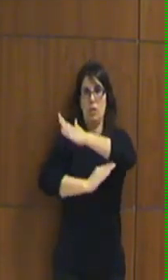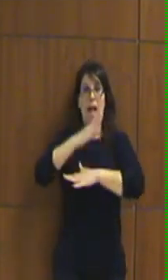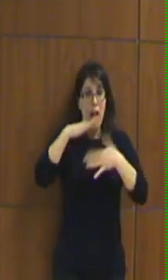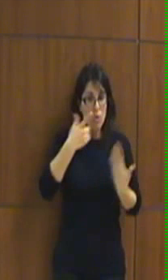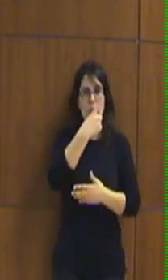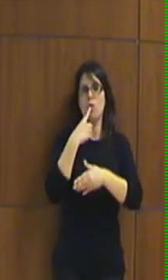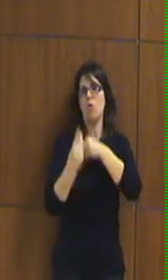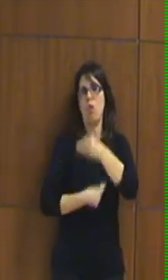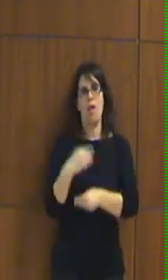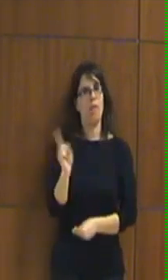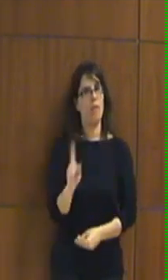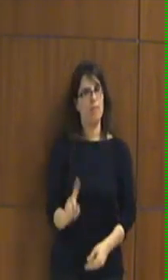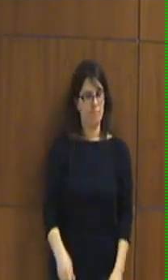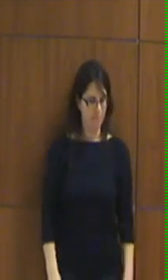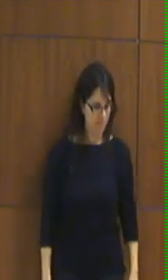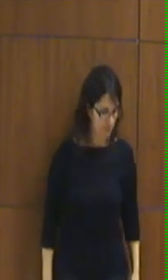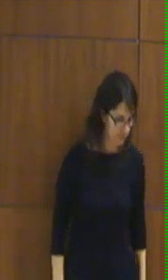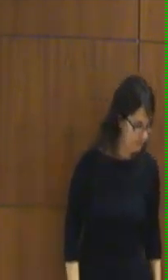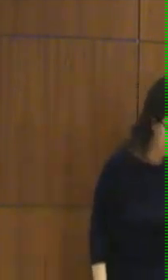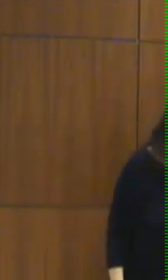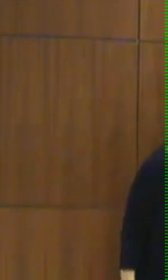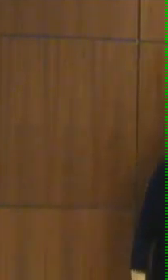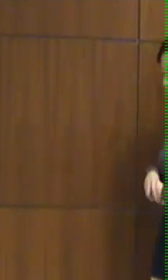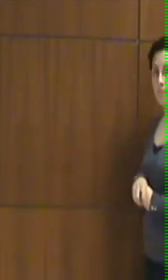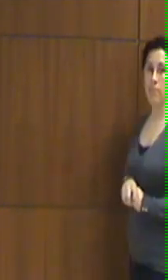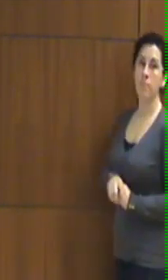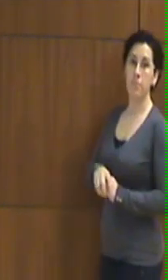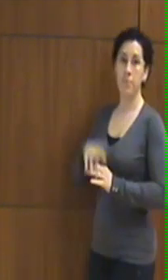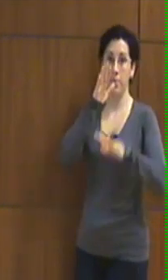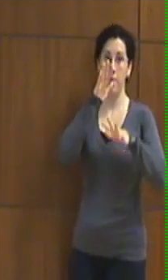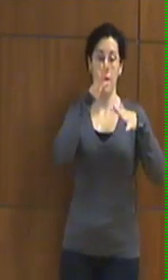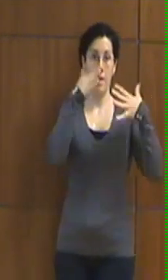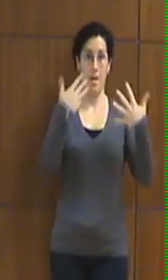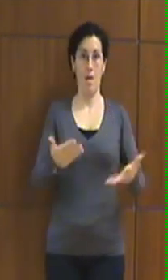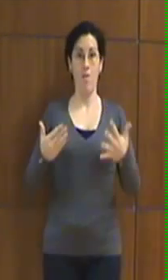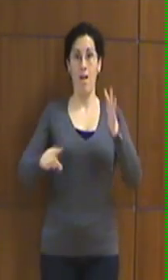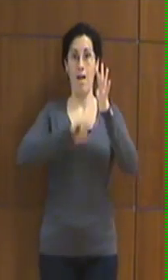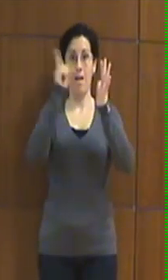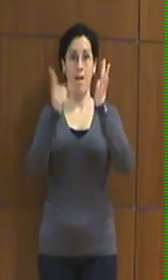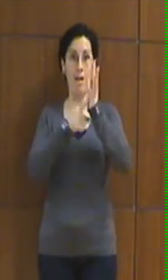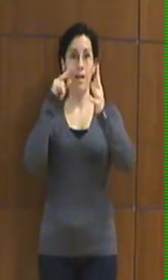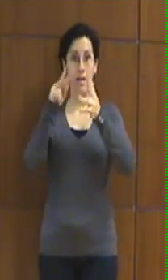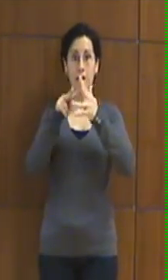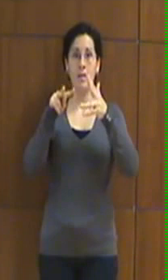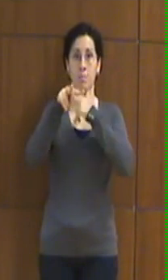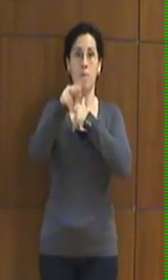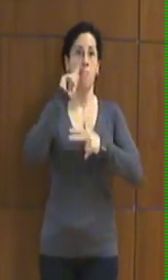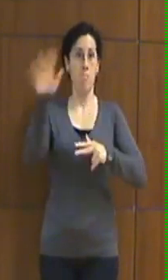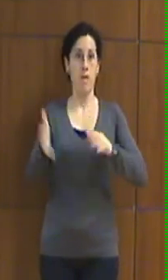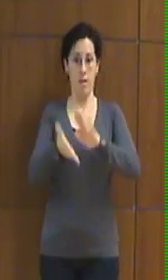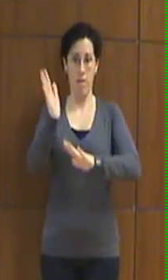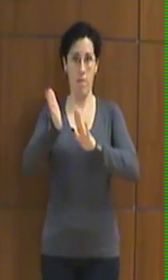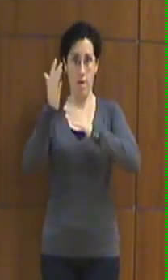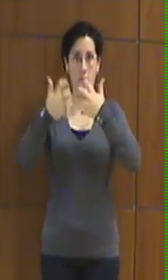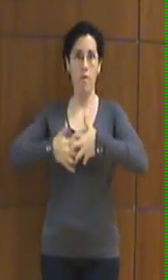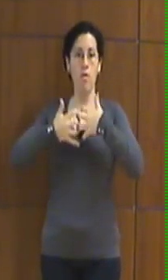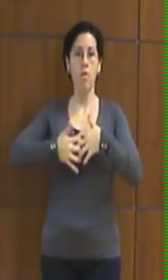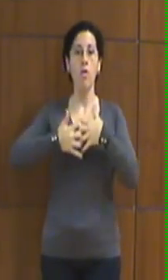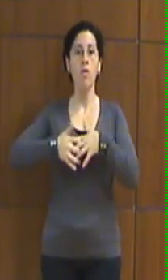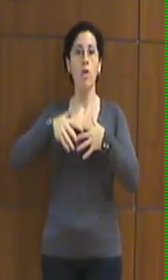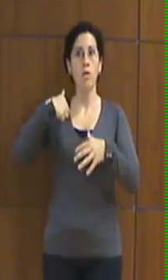lo está haciendo. Ahora, con la famosa ley de transparencia, que parece que se puede poner en marcha, pues yo creo que es un